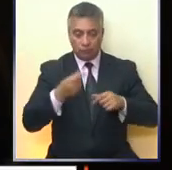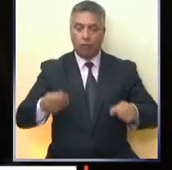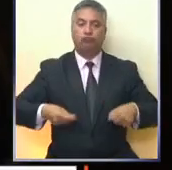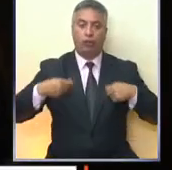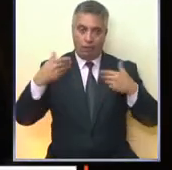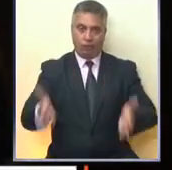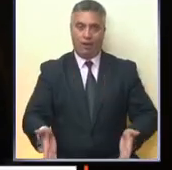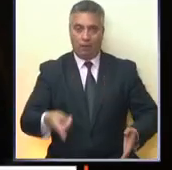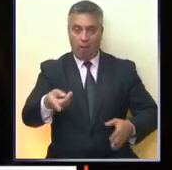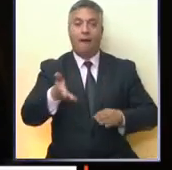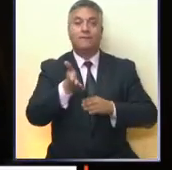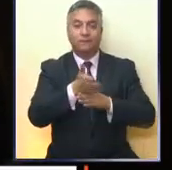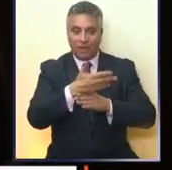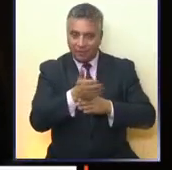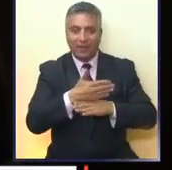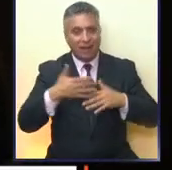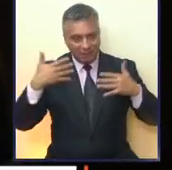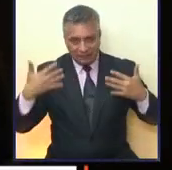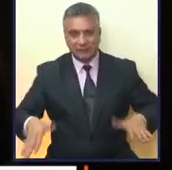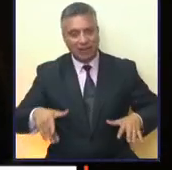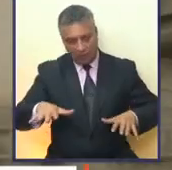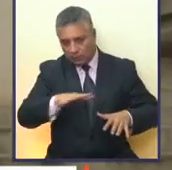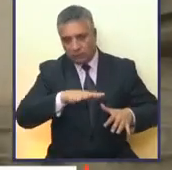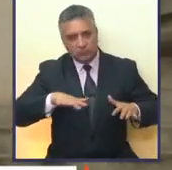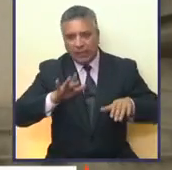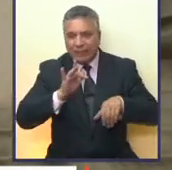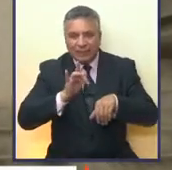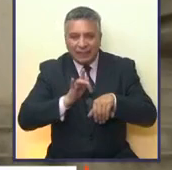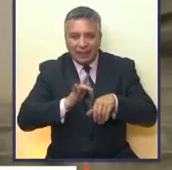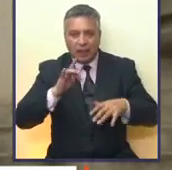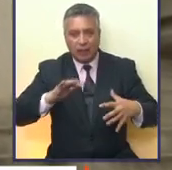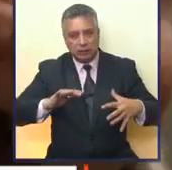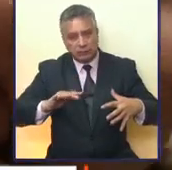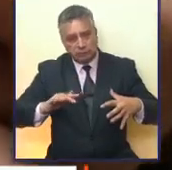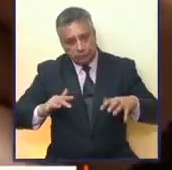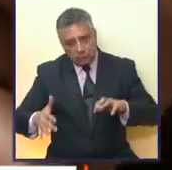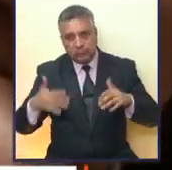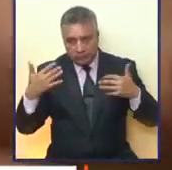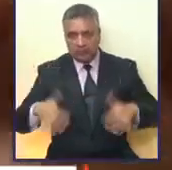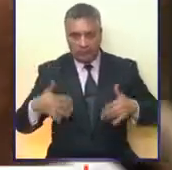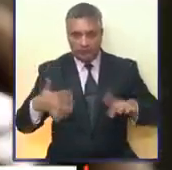Era una bandera que ya estaba en un estado sumamente delicado.